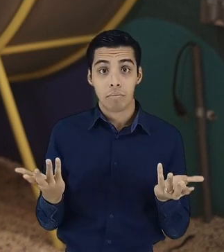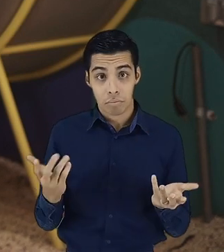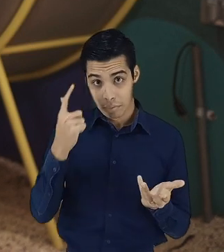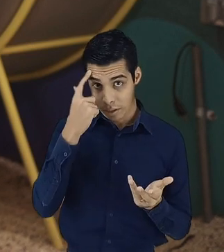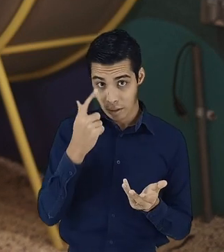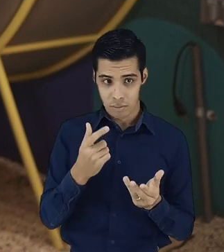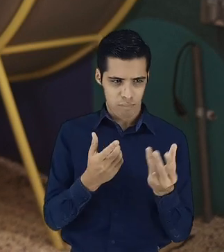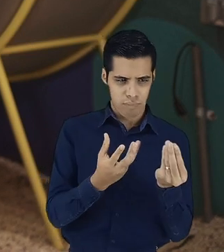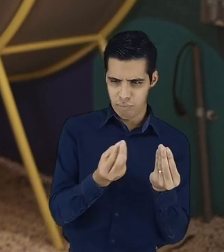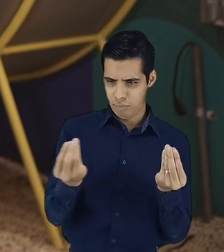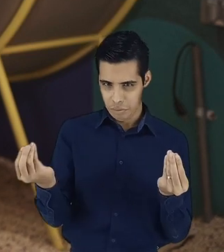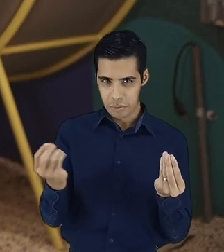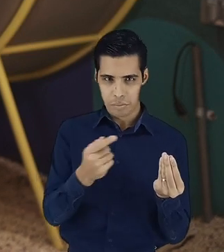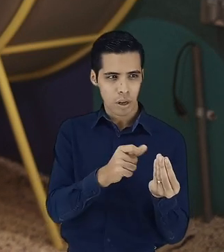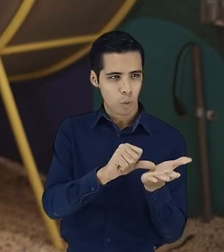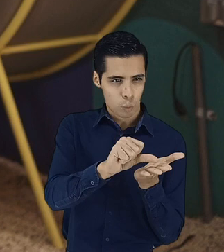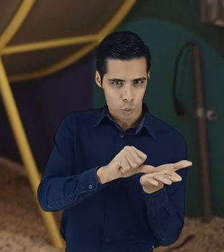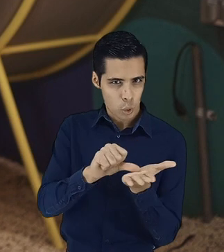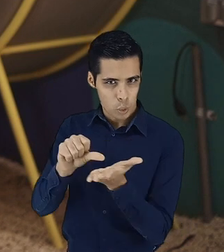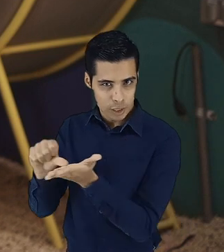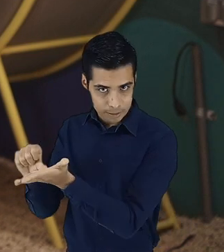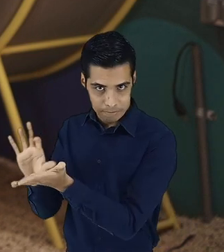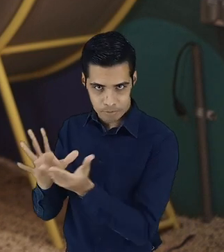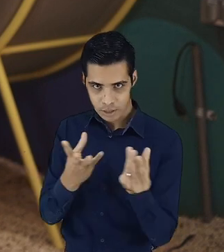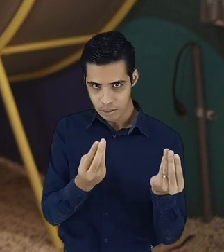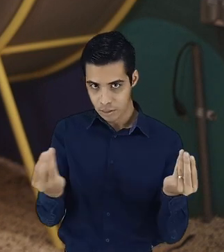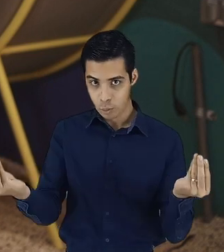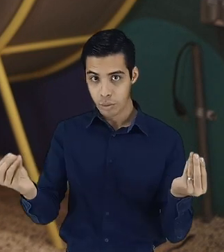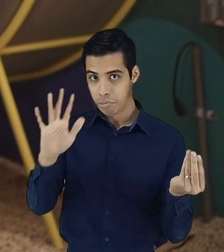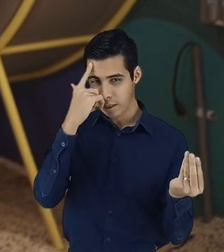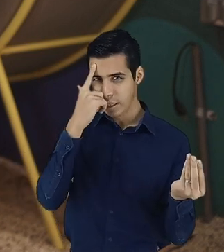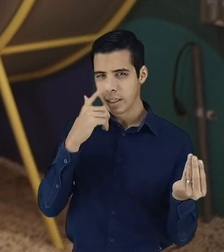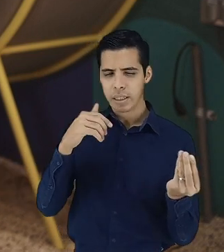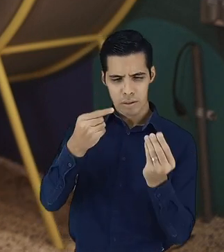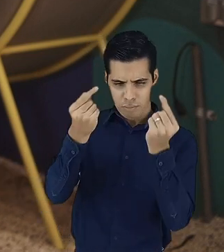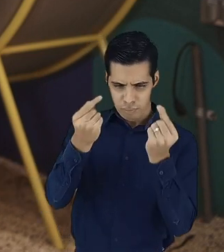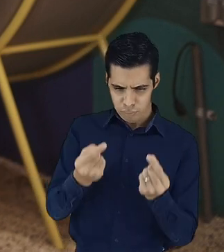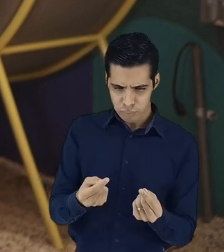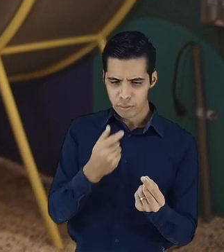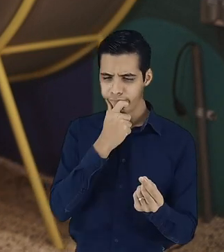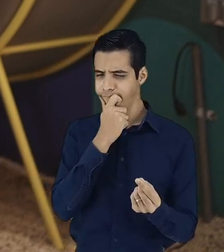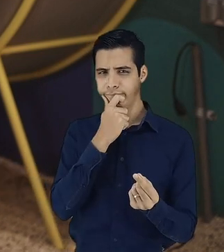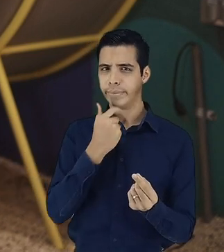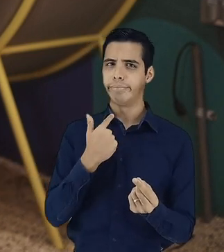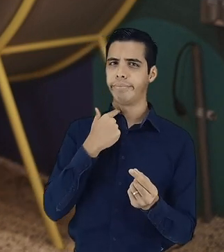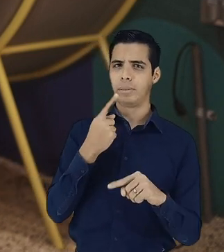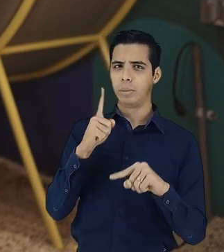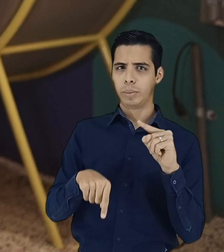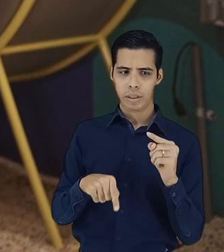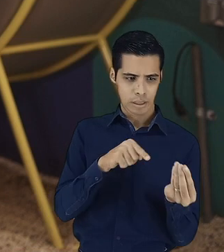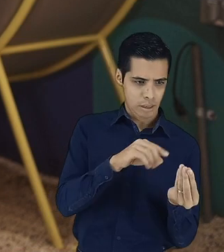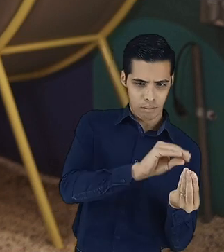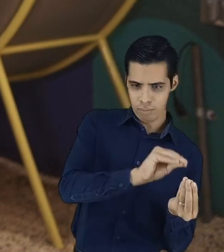valor a cada categoría y eso es lo que debes utilizar. Pero si tú, a final del mes, con tu presupuesto está por debajo de una categoría determinada, puedes agregar esa